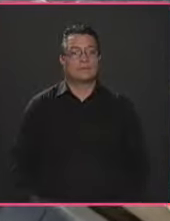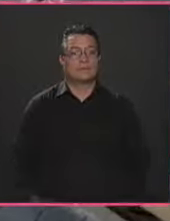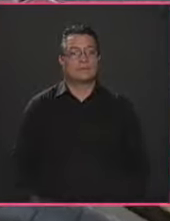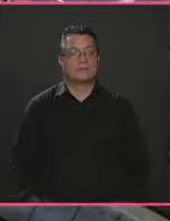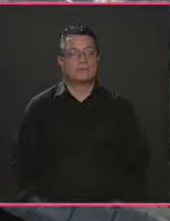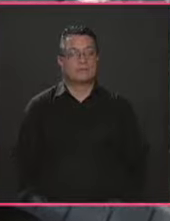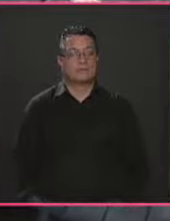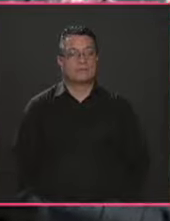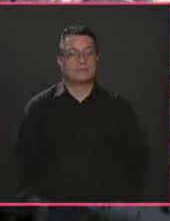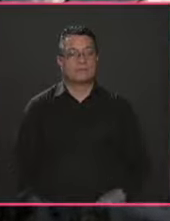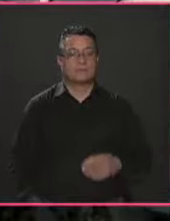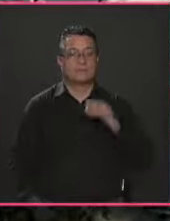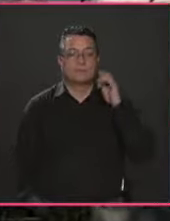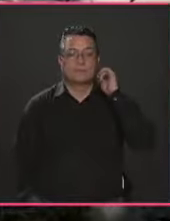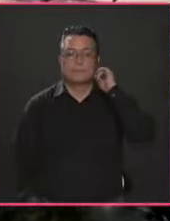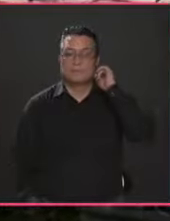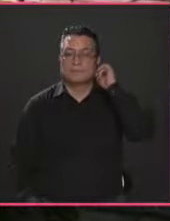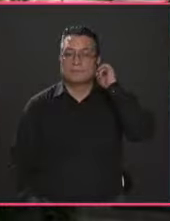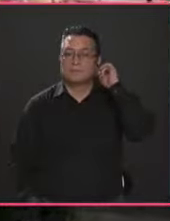luego